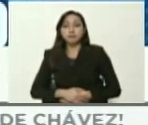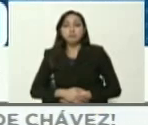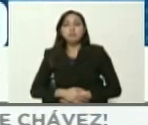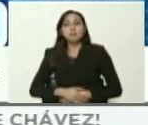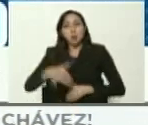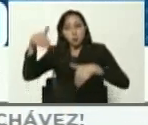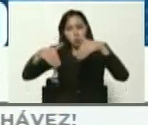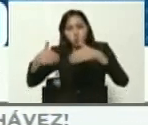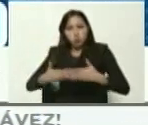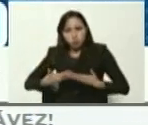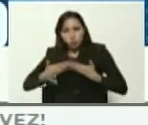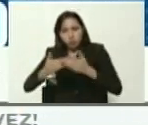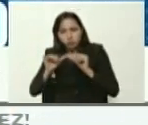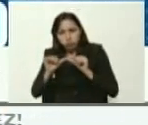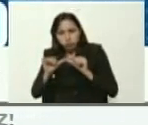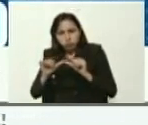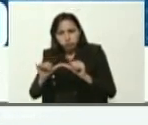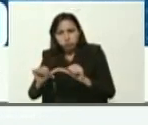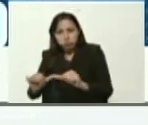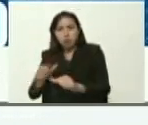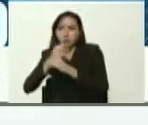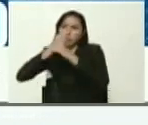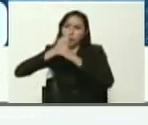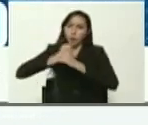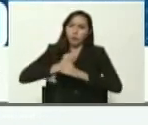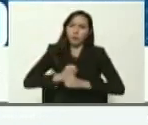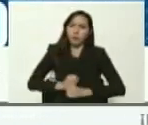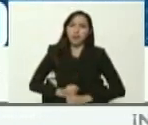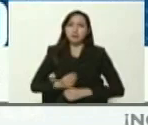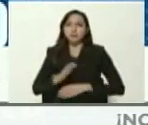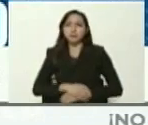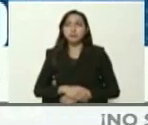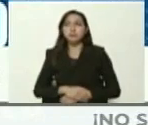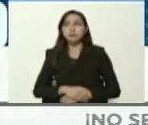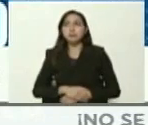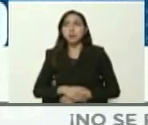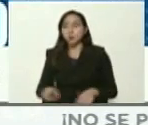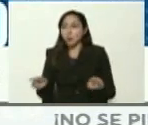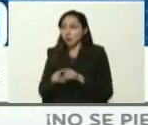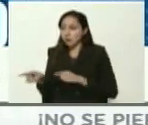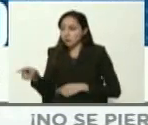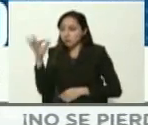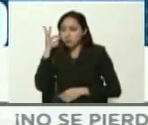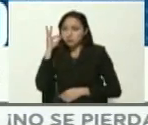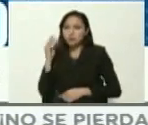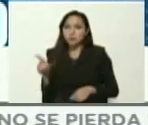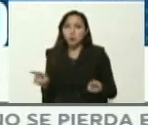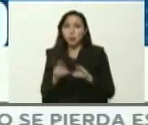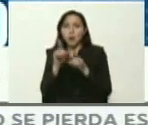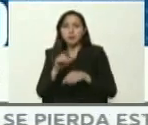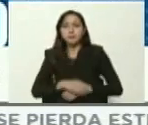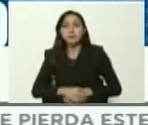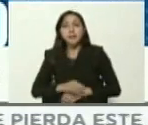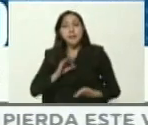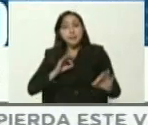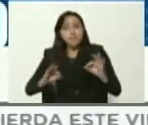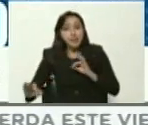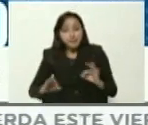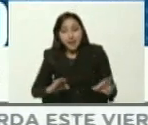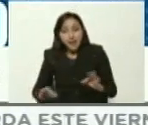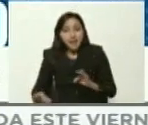voto de confianza permanentemente en la revolución, como tú, Angélica. Así que prepárense,